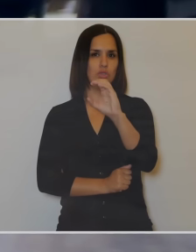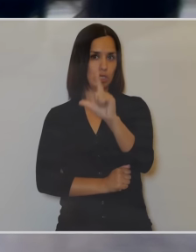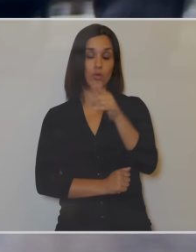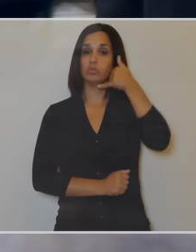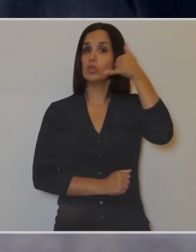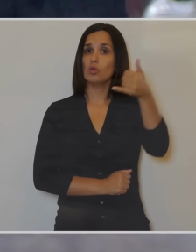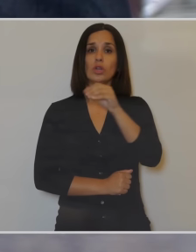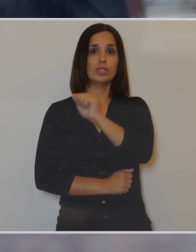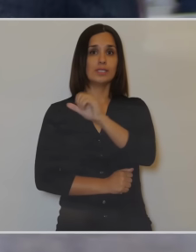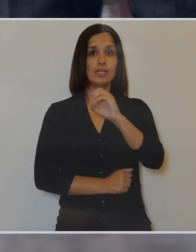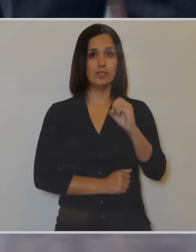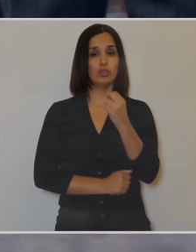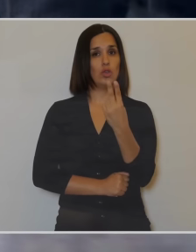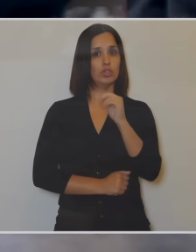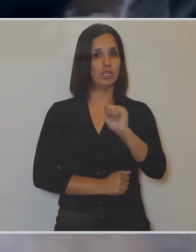www.aportefamiliar.cl o llame al número